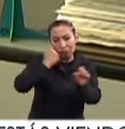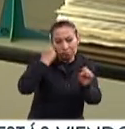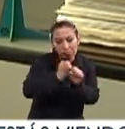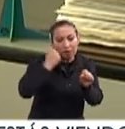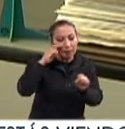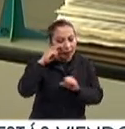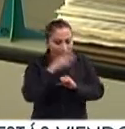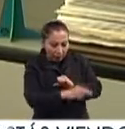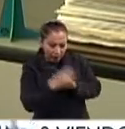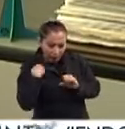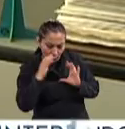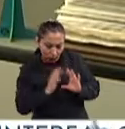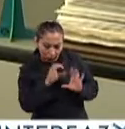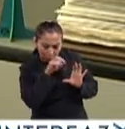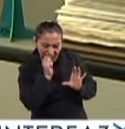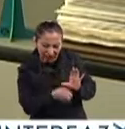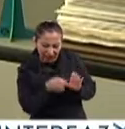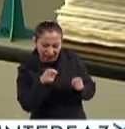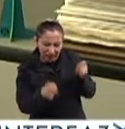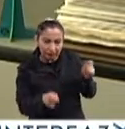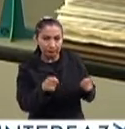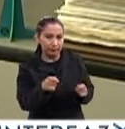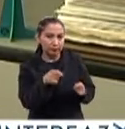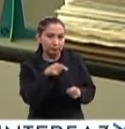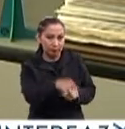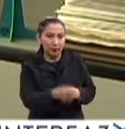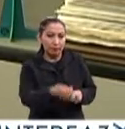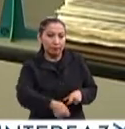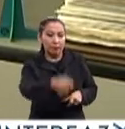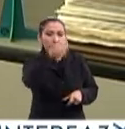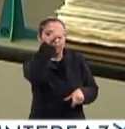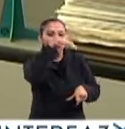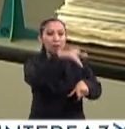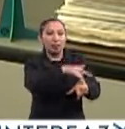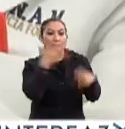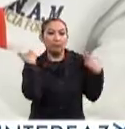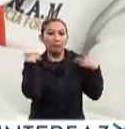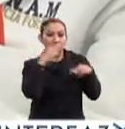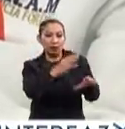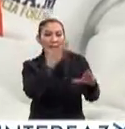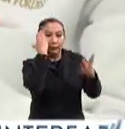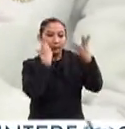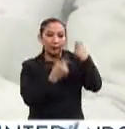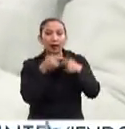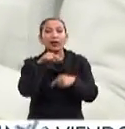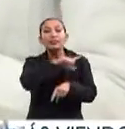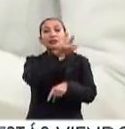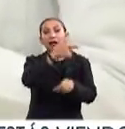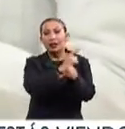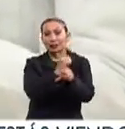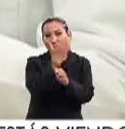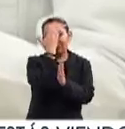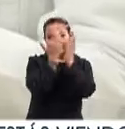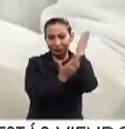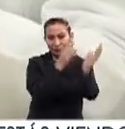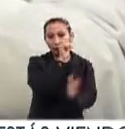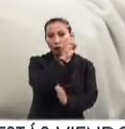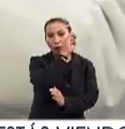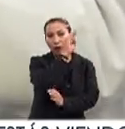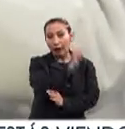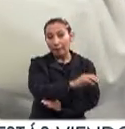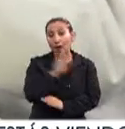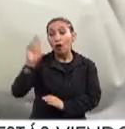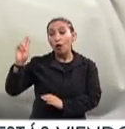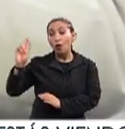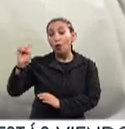enfrentan al cadáver, que finalmente es su primer maestro. Después de la licenciatura que ofrece la UNAM,